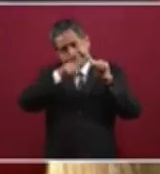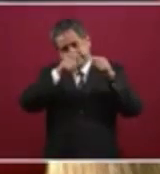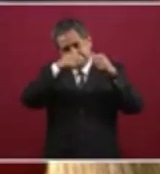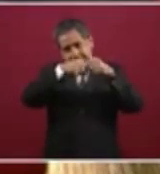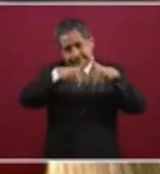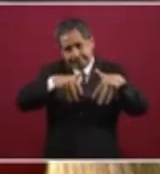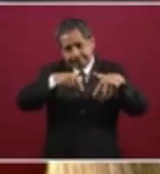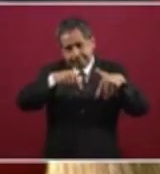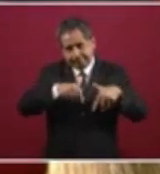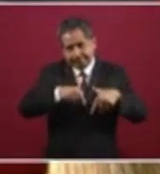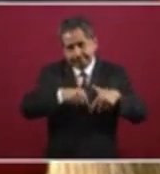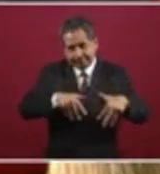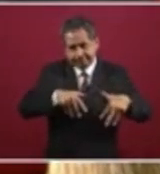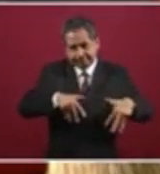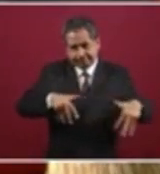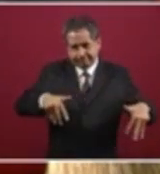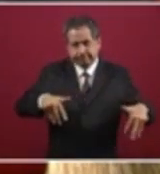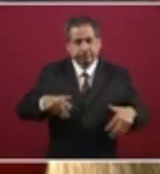presidencia.